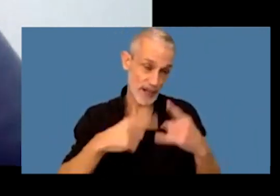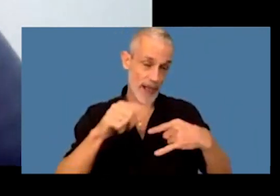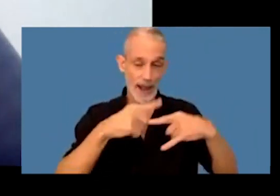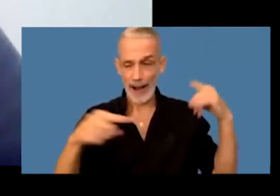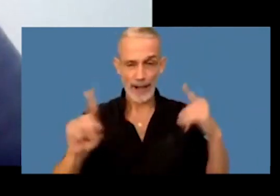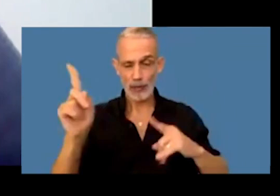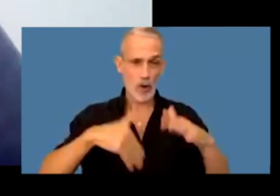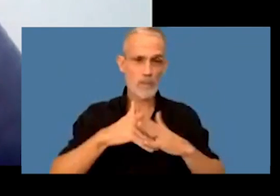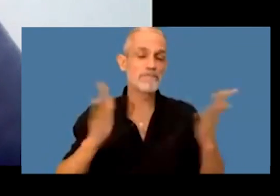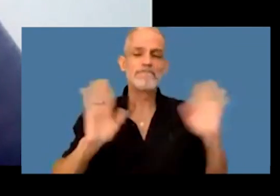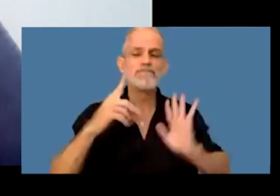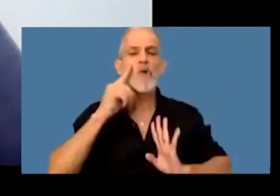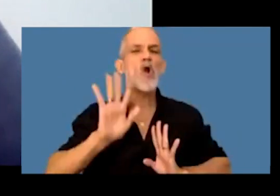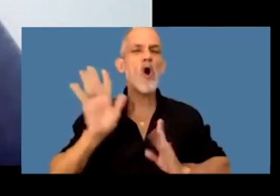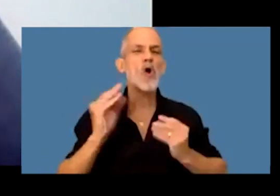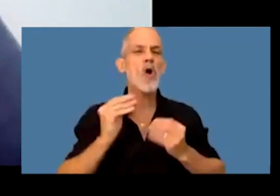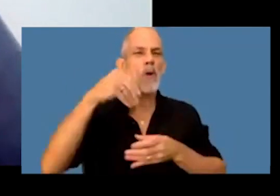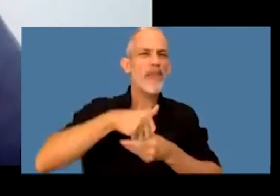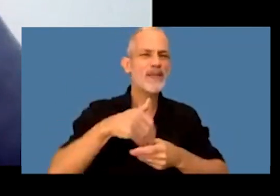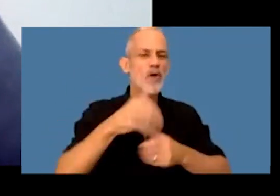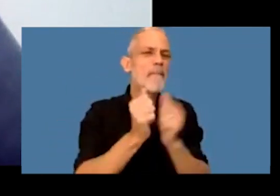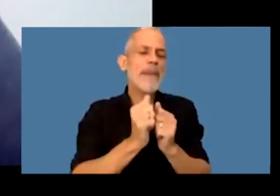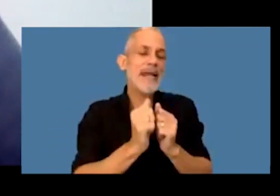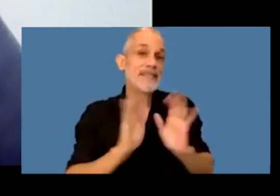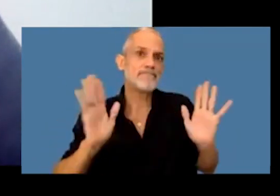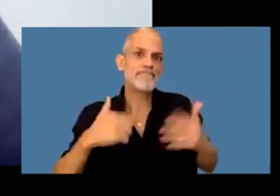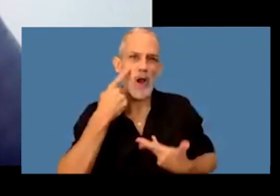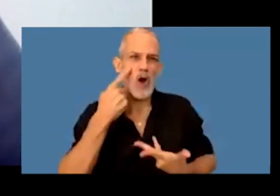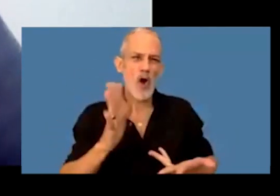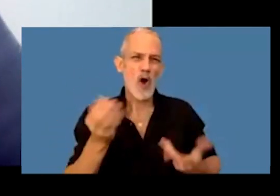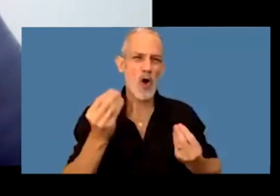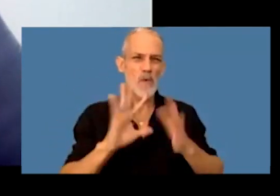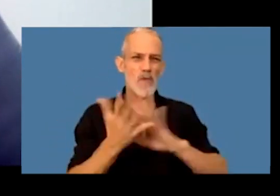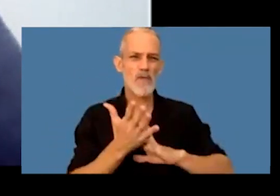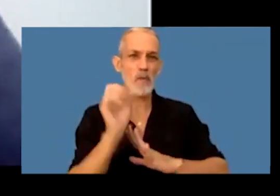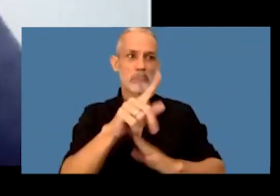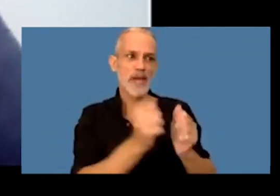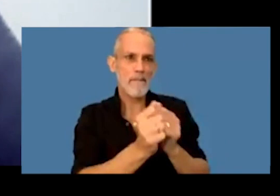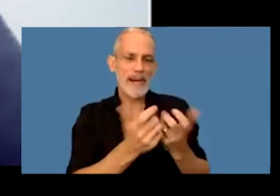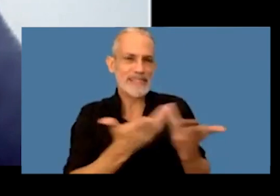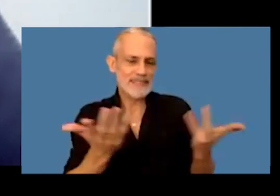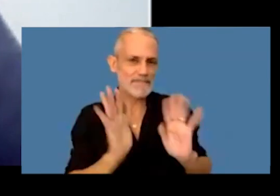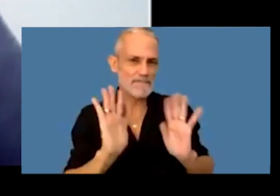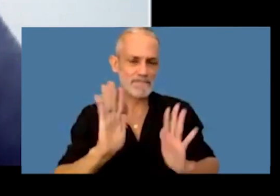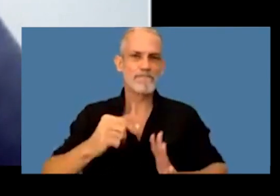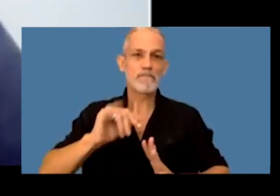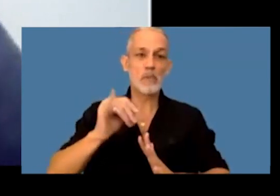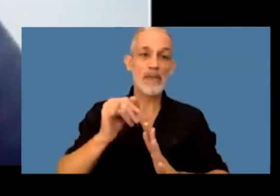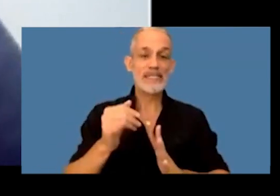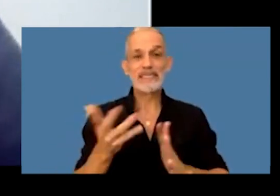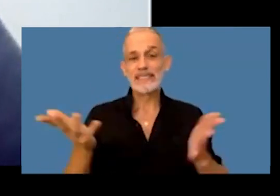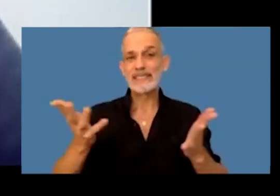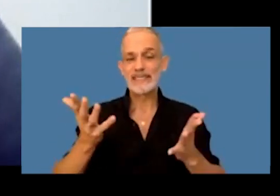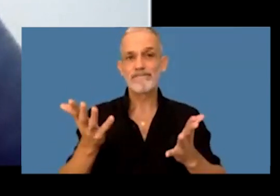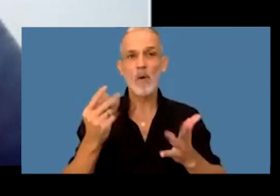Desconozco cómo se manejan internamente las empresas, por lo cual sí, obviamente uno de los beneficios